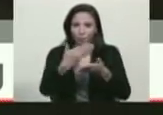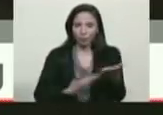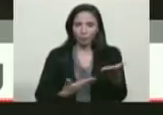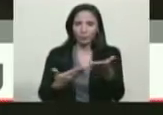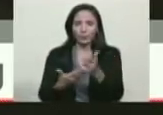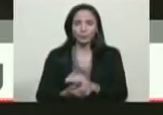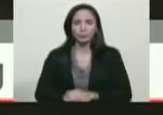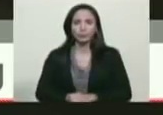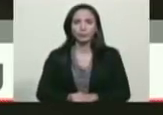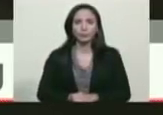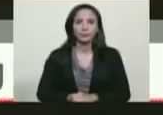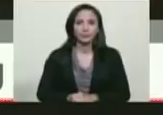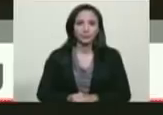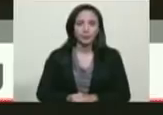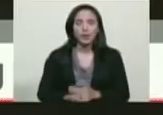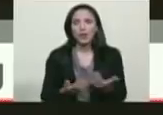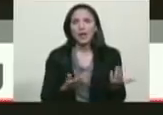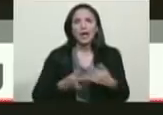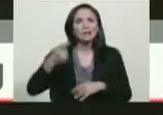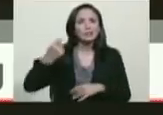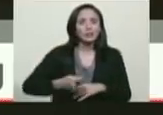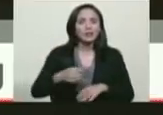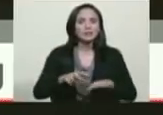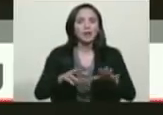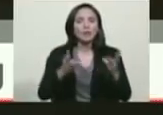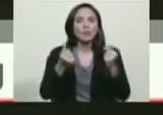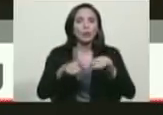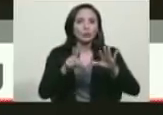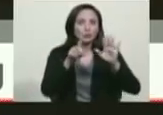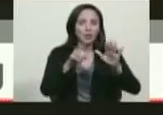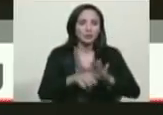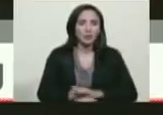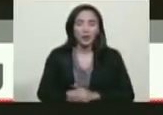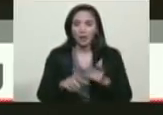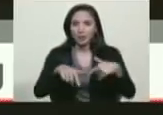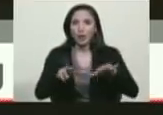transcrito en la sentencia número 6 del 8 de febrero de 2019 de